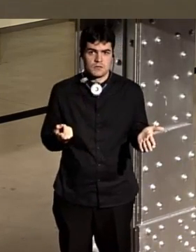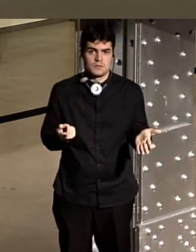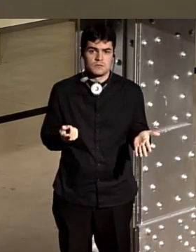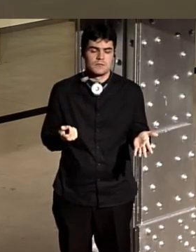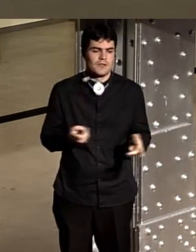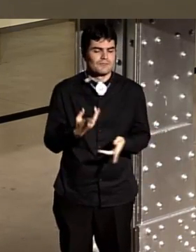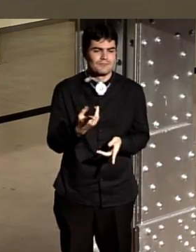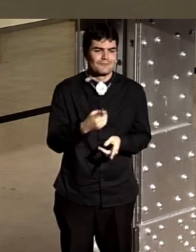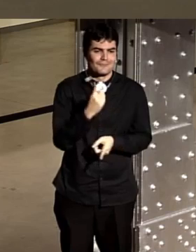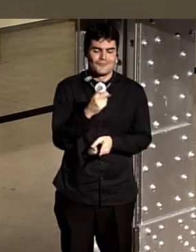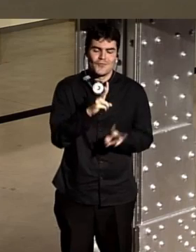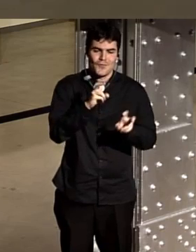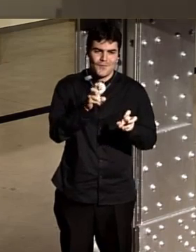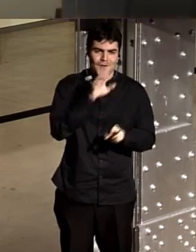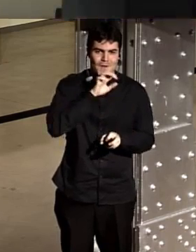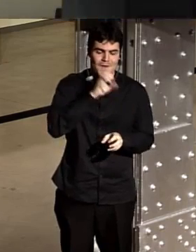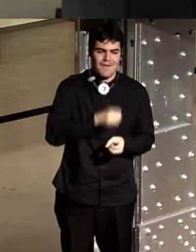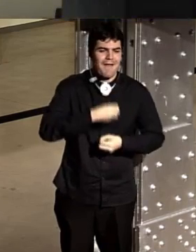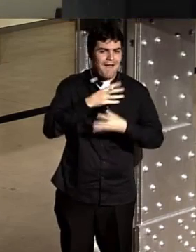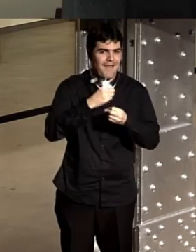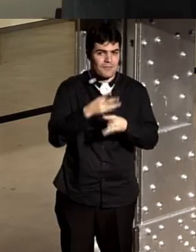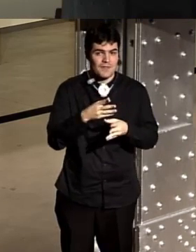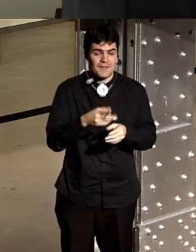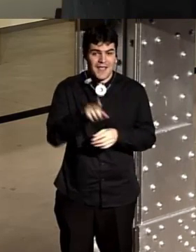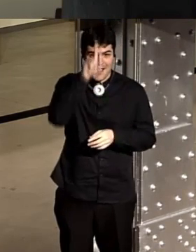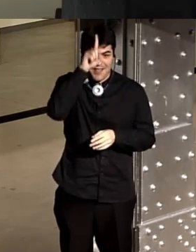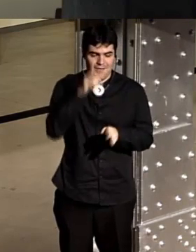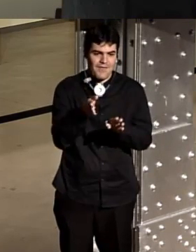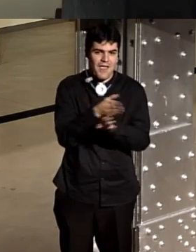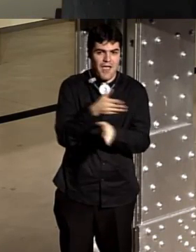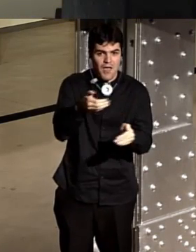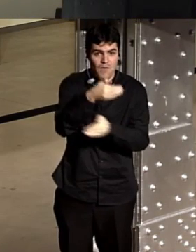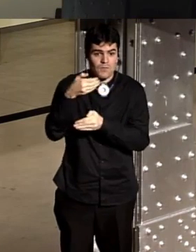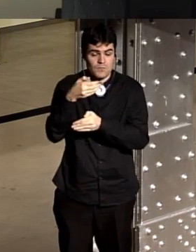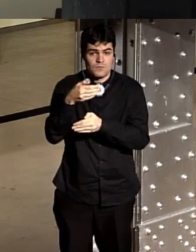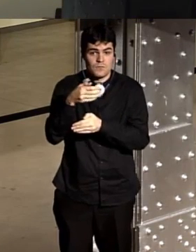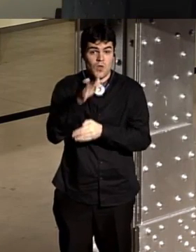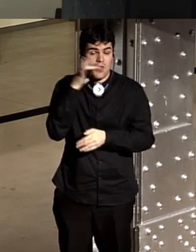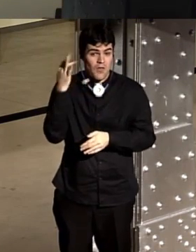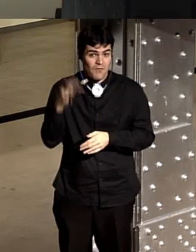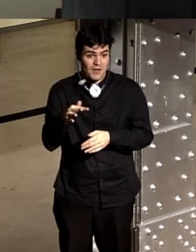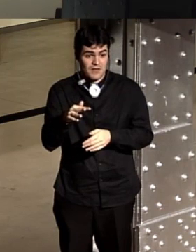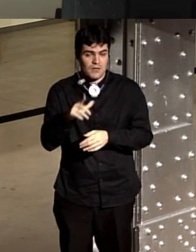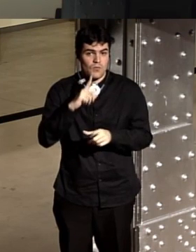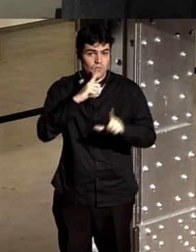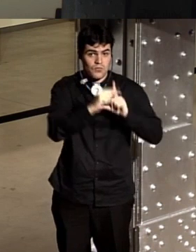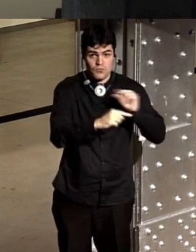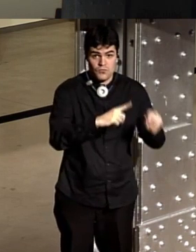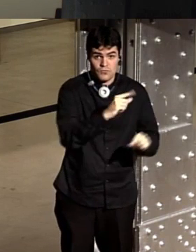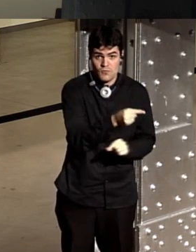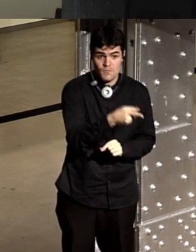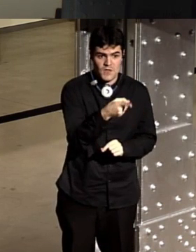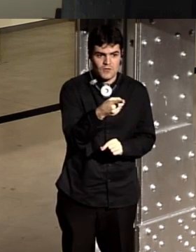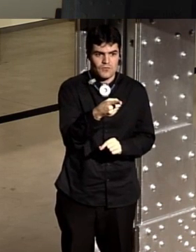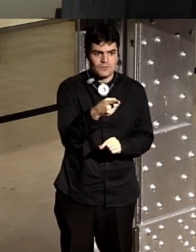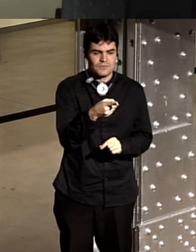muy divertida, que es cuando estás en Libia, antes de que le secuestren, que los franceses, cuando los franceses se van, los franceses tienen fama de estar